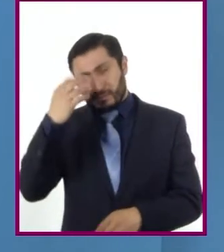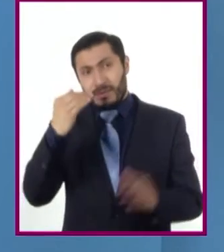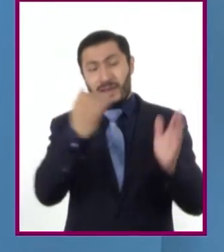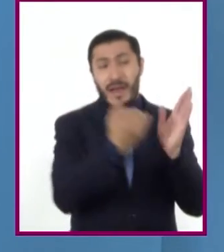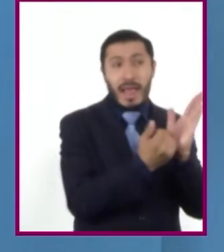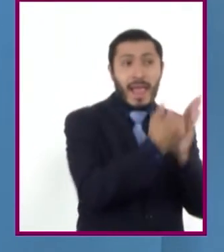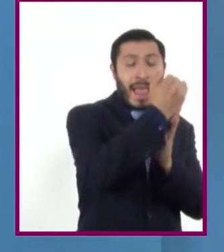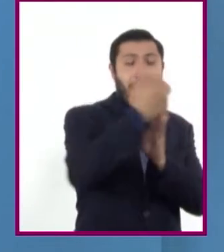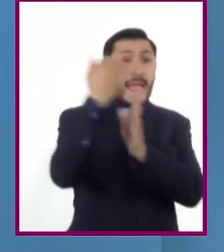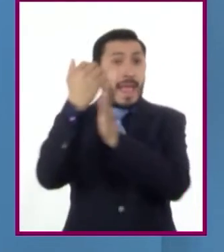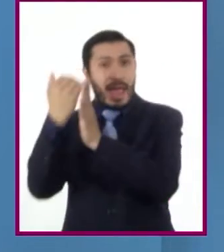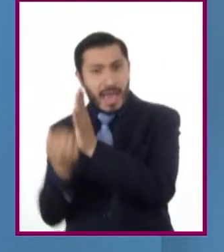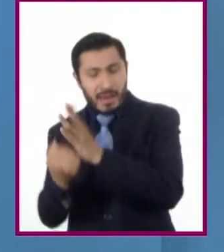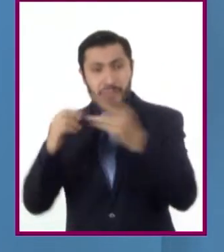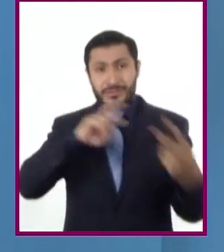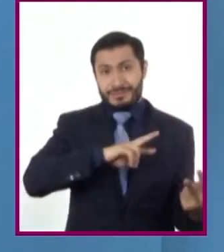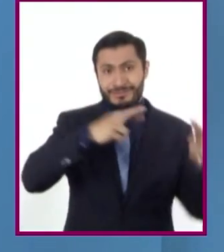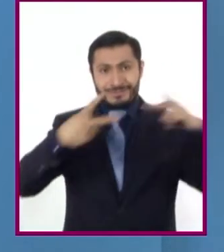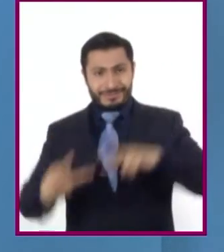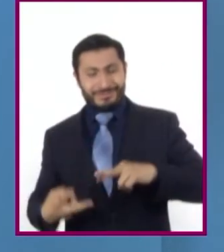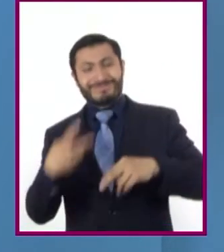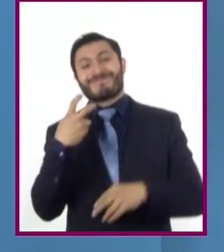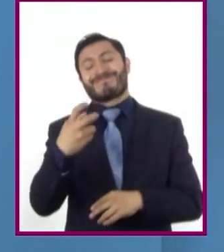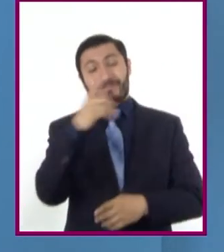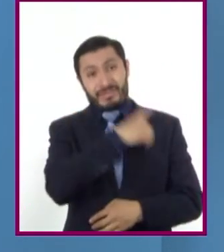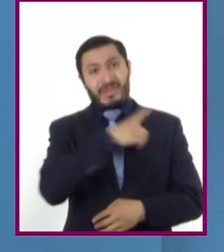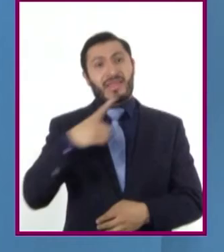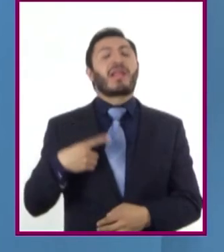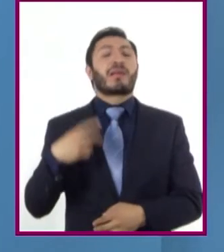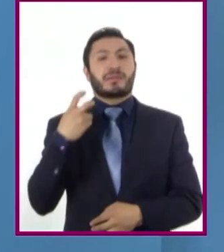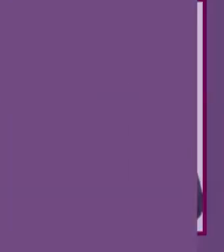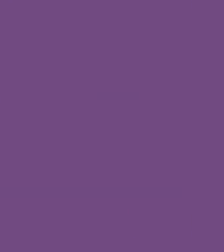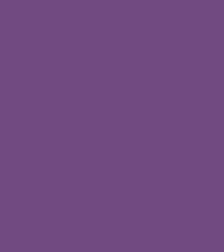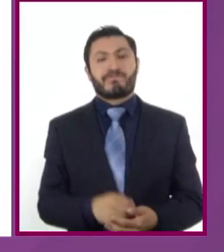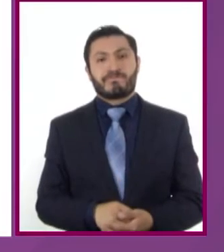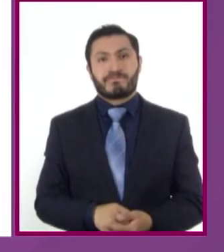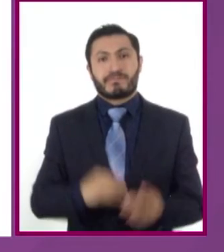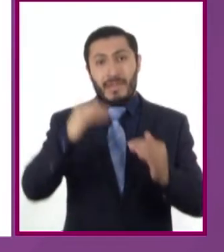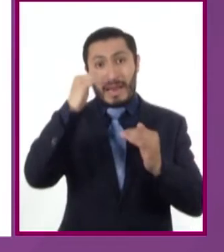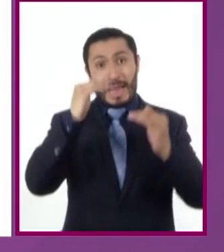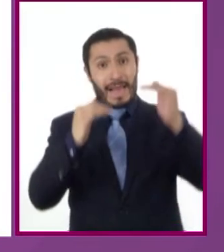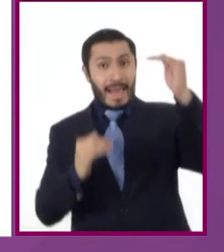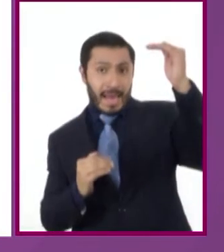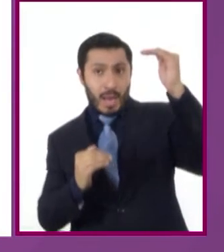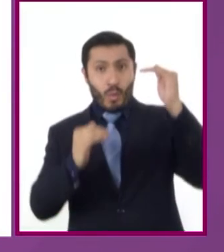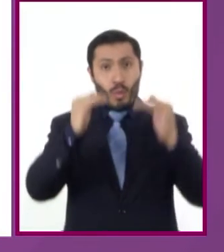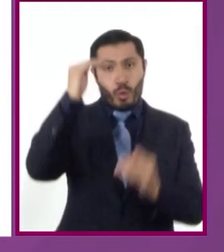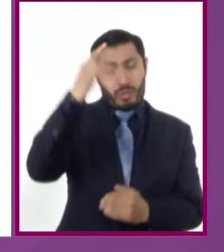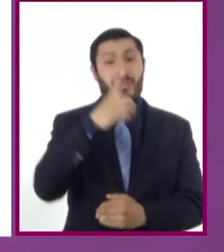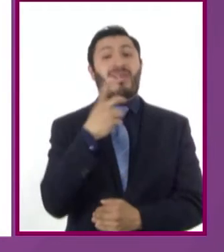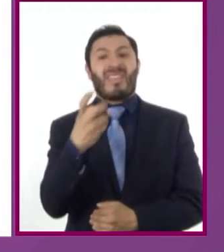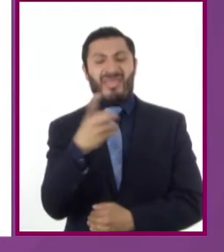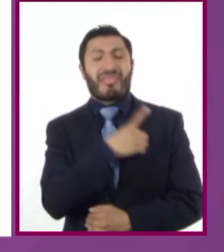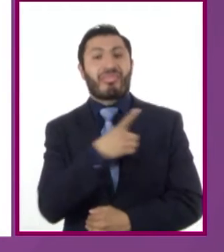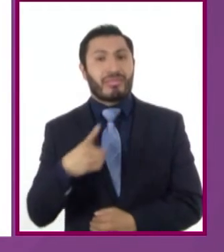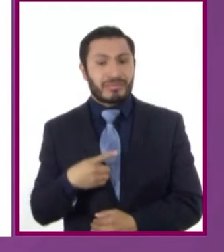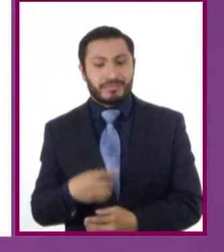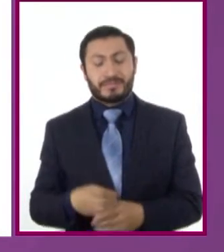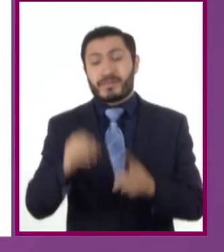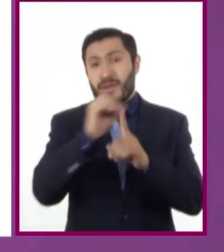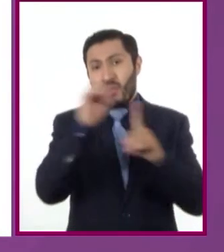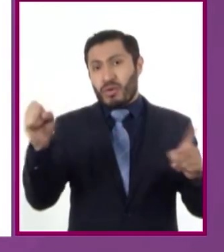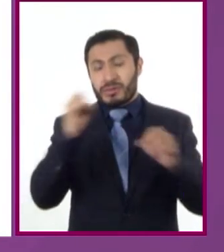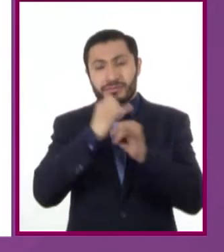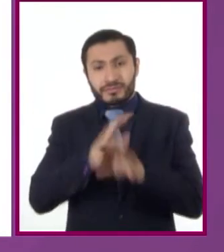coincida con la disminución del otro en la misma proporción. Ordenemos los datos como se indican en la